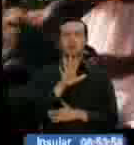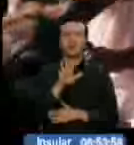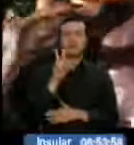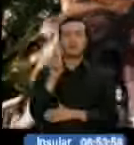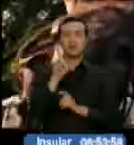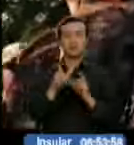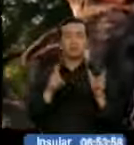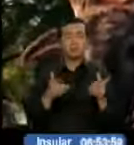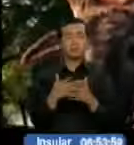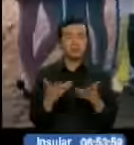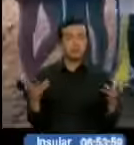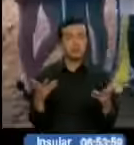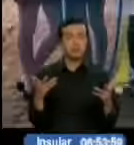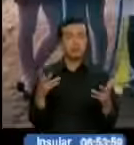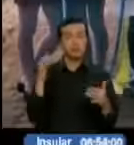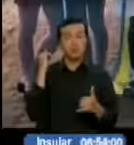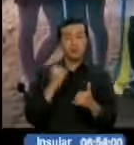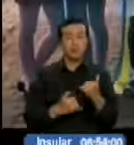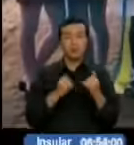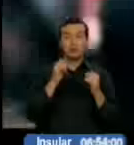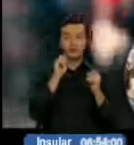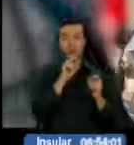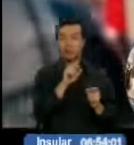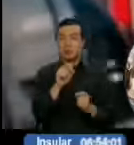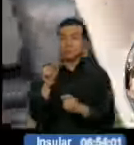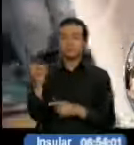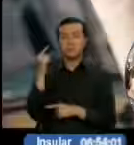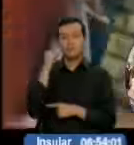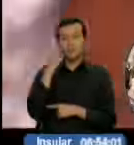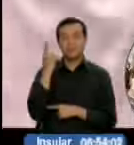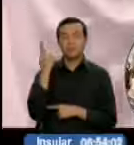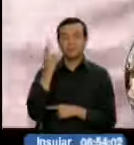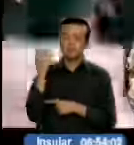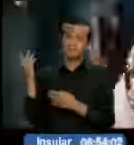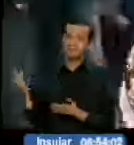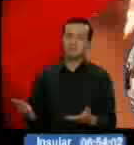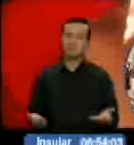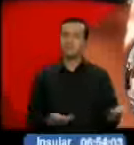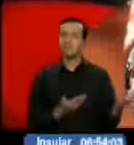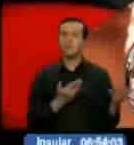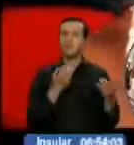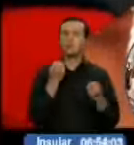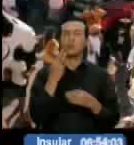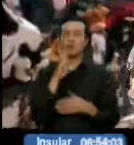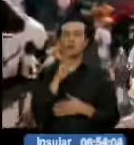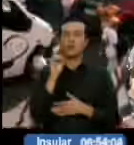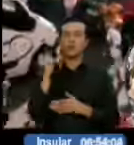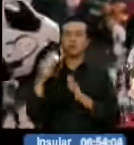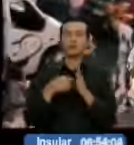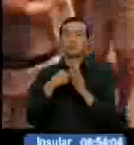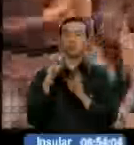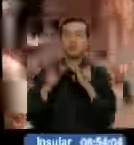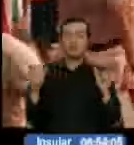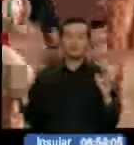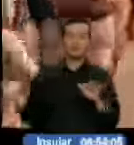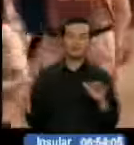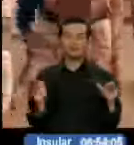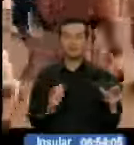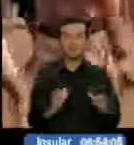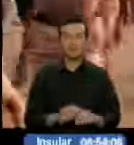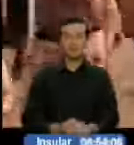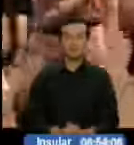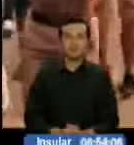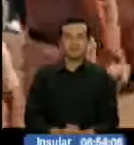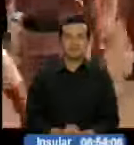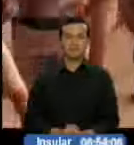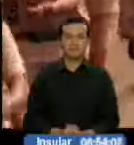6.453.652 habitantes, según su último censo, que se alistan a recibir a 500.000 extranjeros.